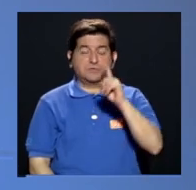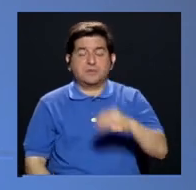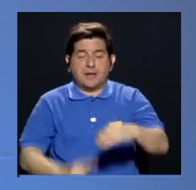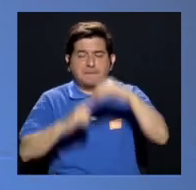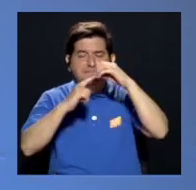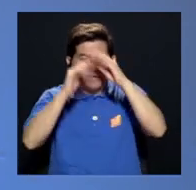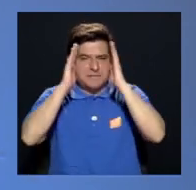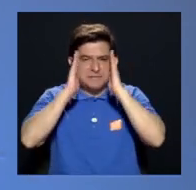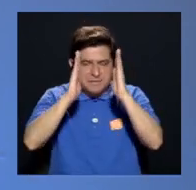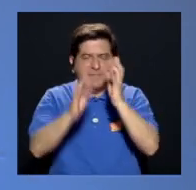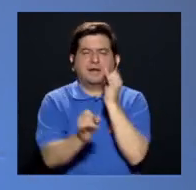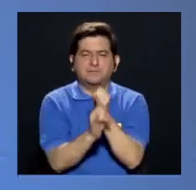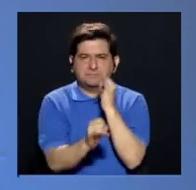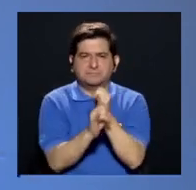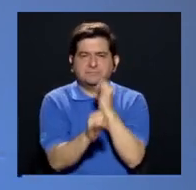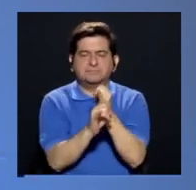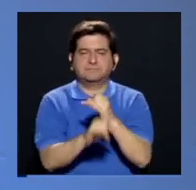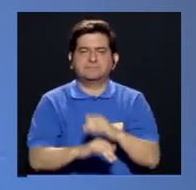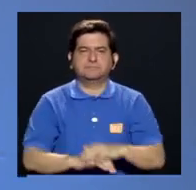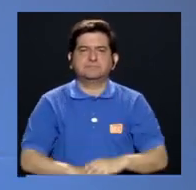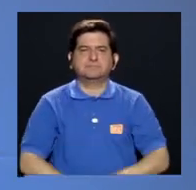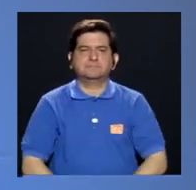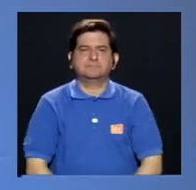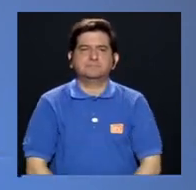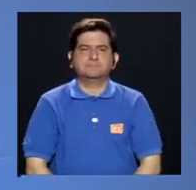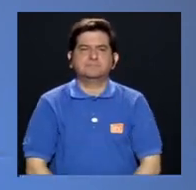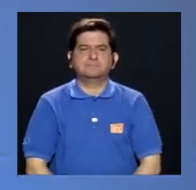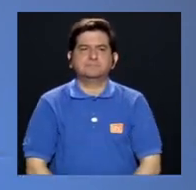prioridad institucional.